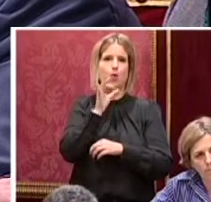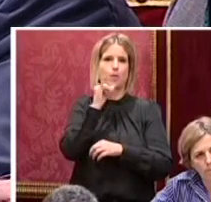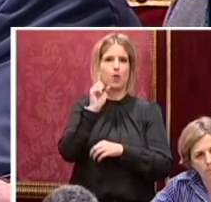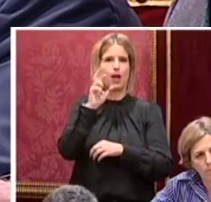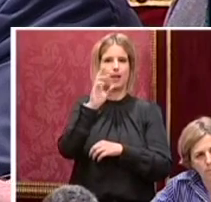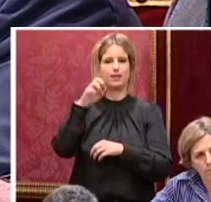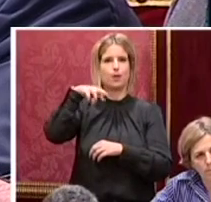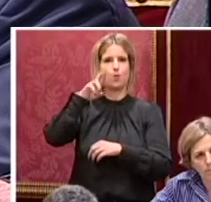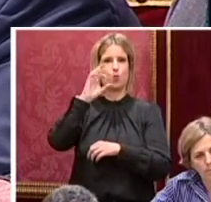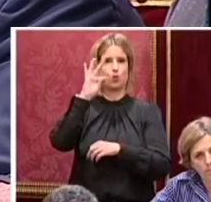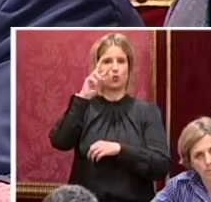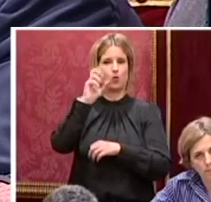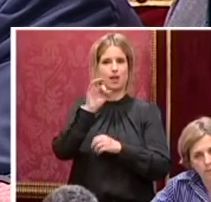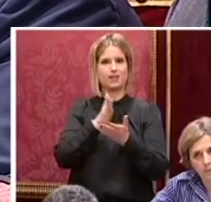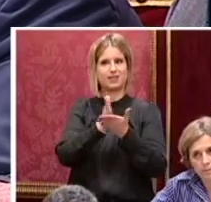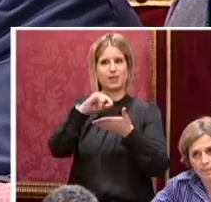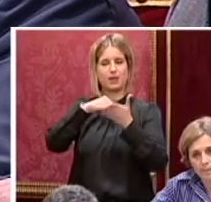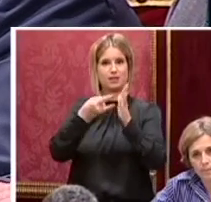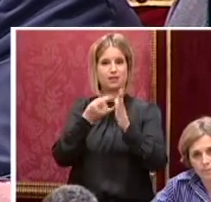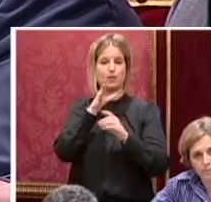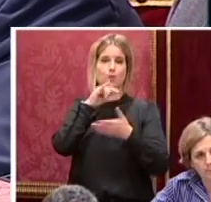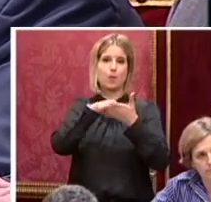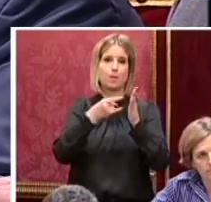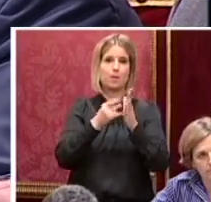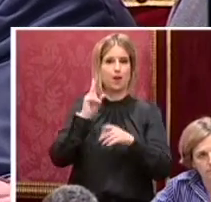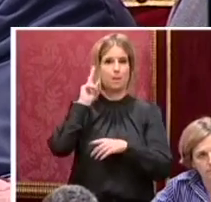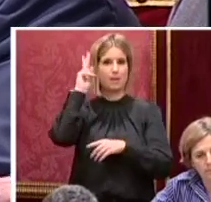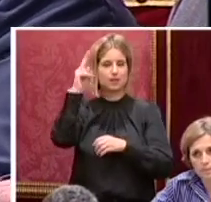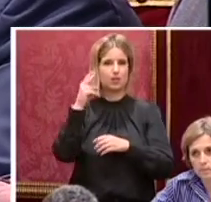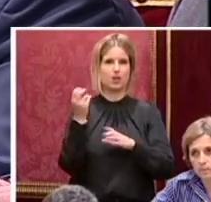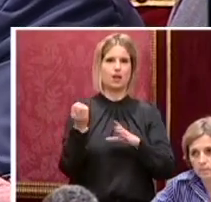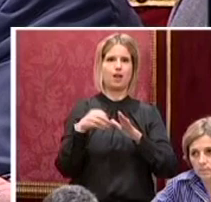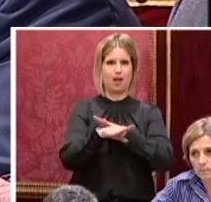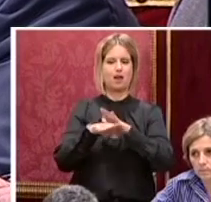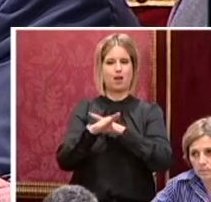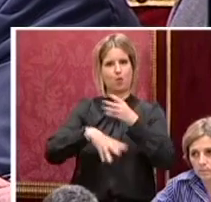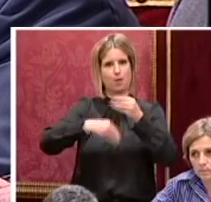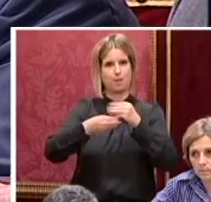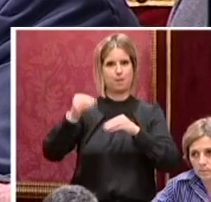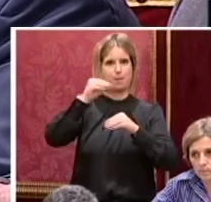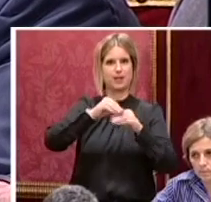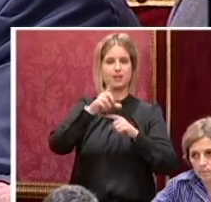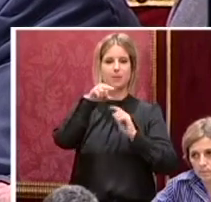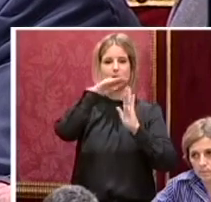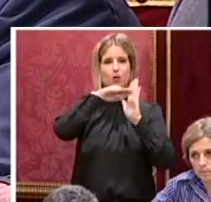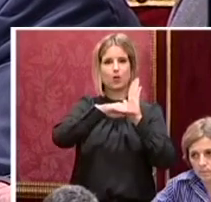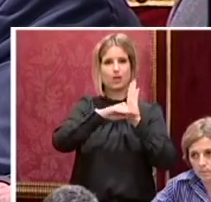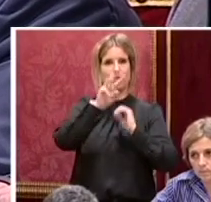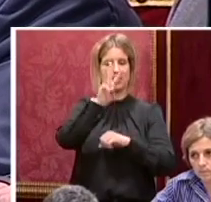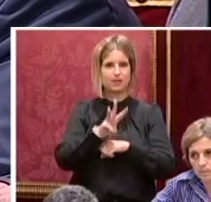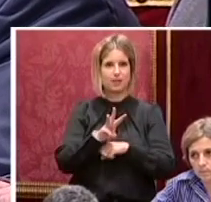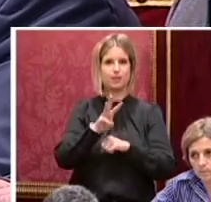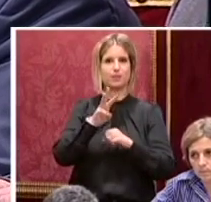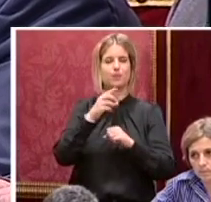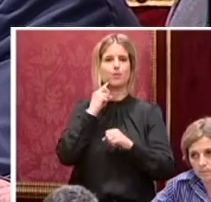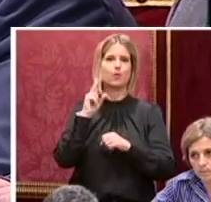al sistema alternativo al RETA, con un plan de pensiones ahorro complementario. 3. Mejorar las condiciones de la jubilación parcial